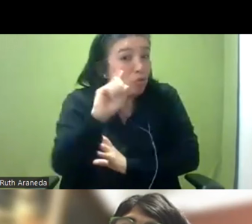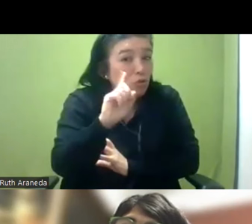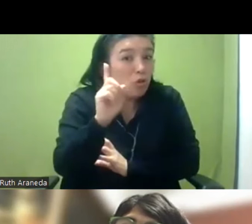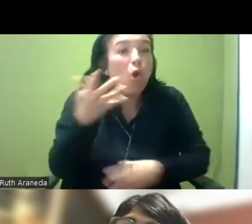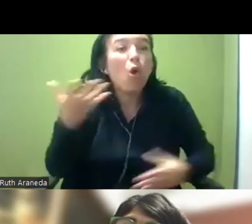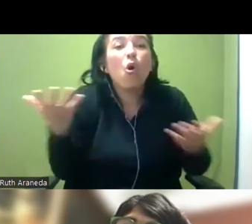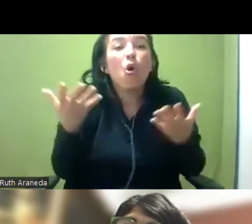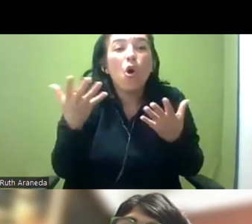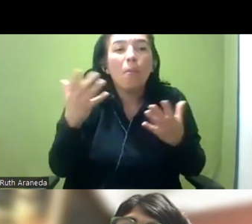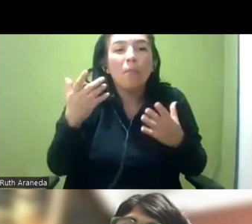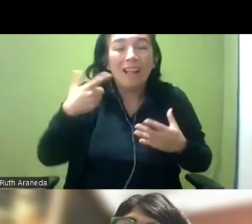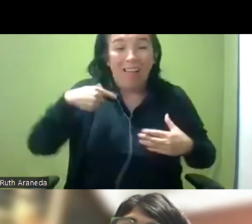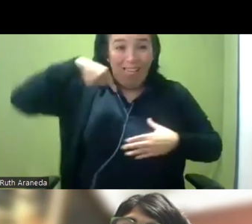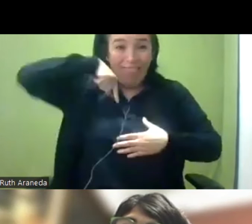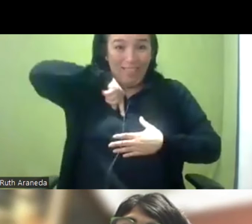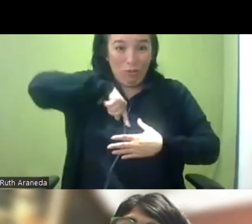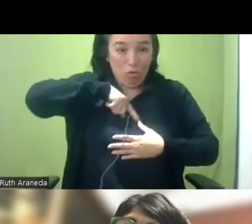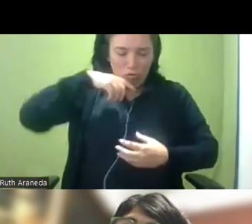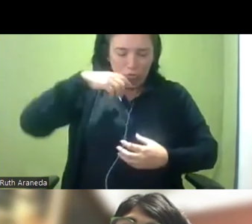les insertaban